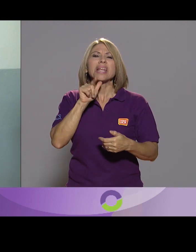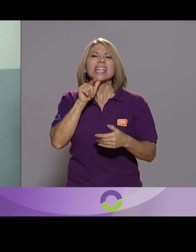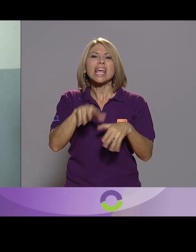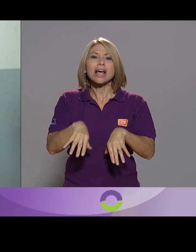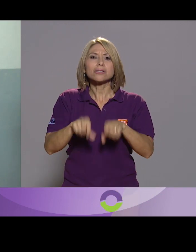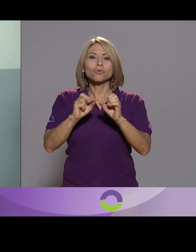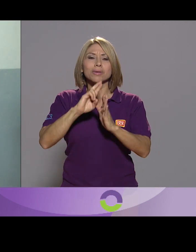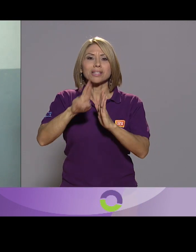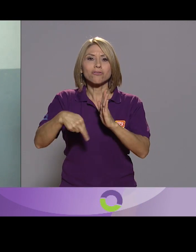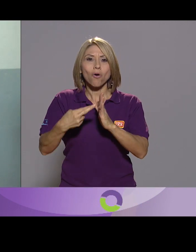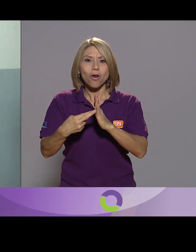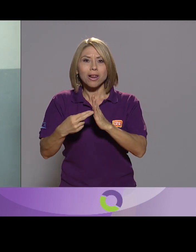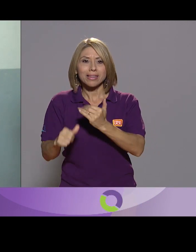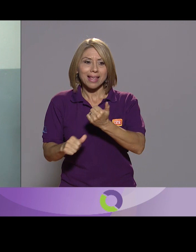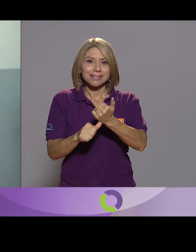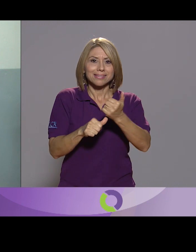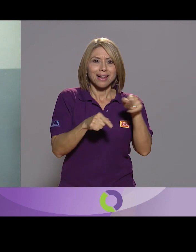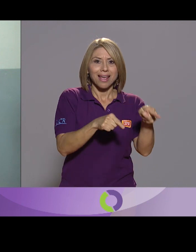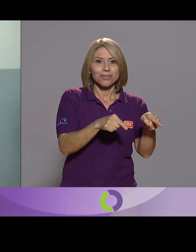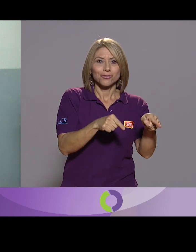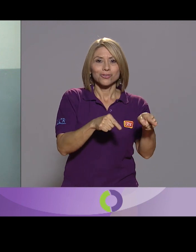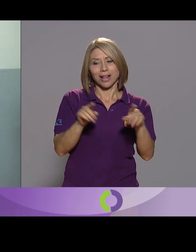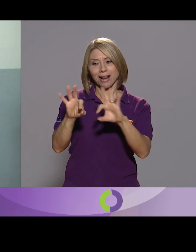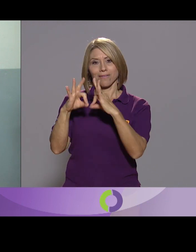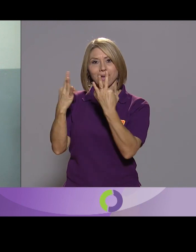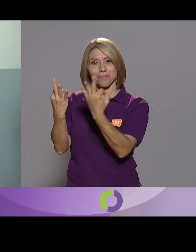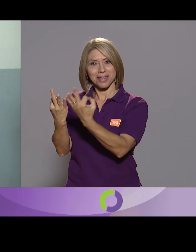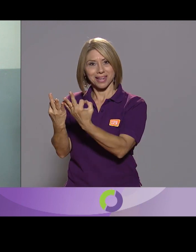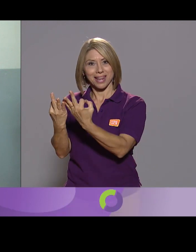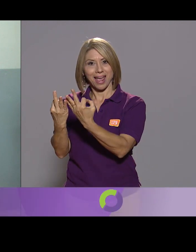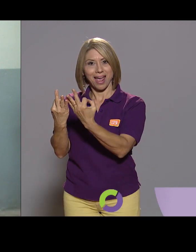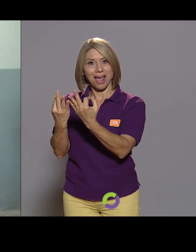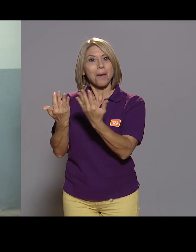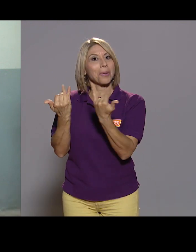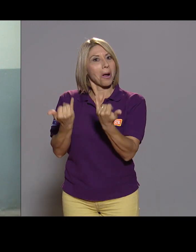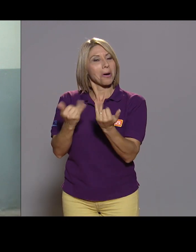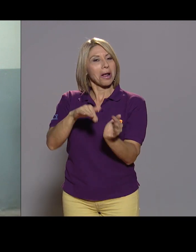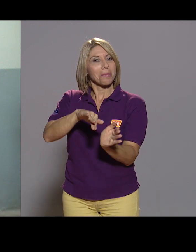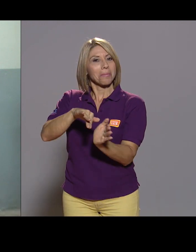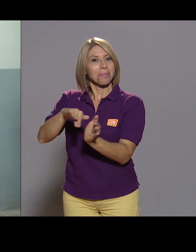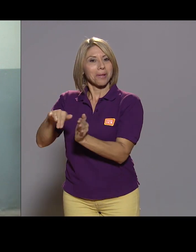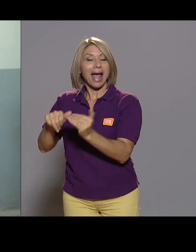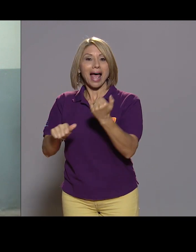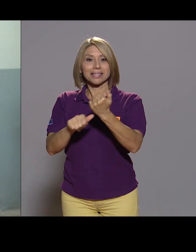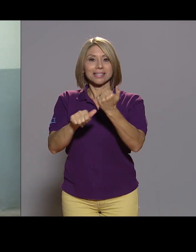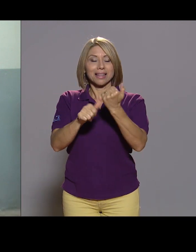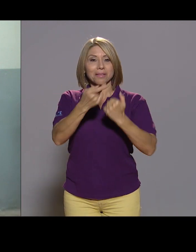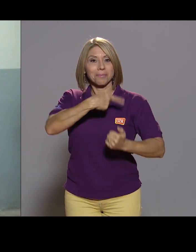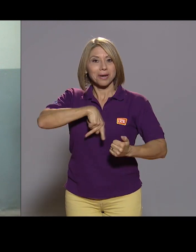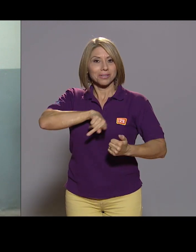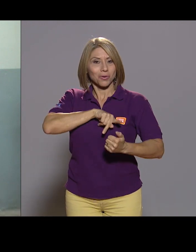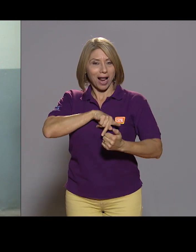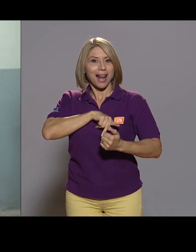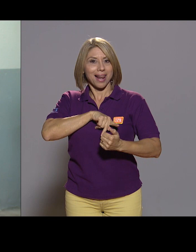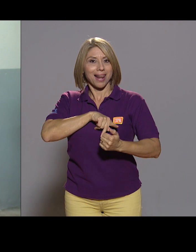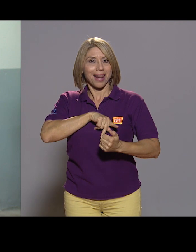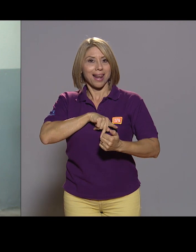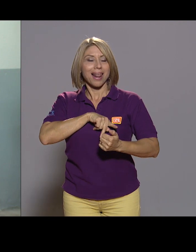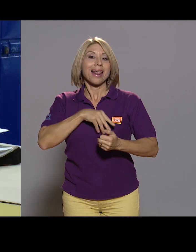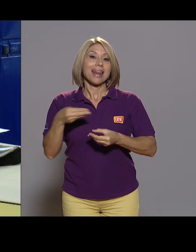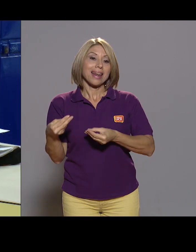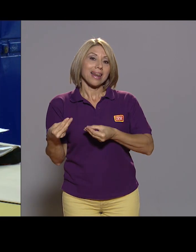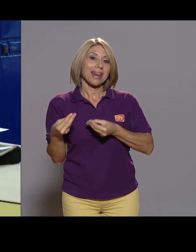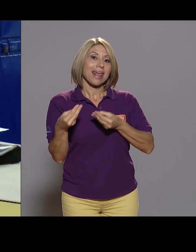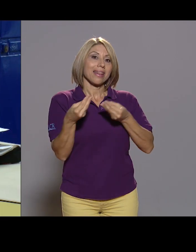familia, ¿verdad? El asistente personal viene a darle esa oportunidad a la persona